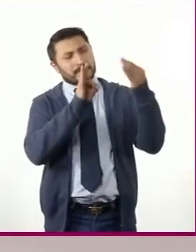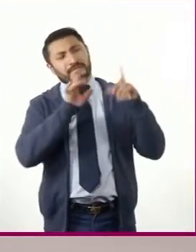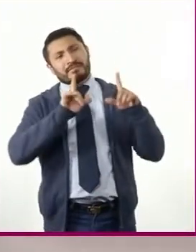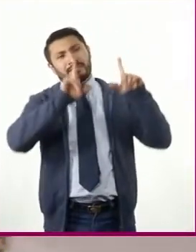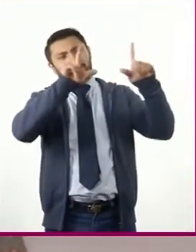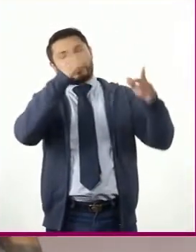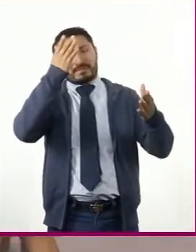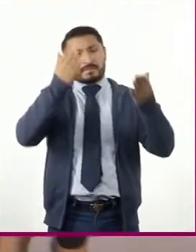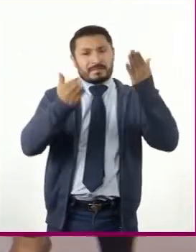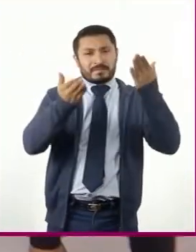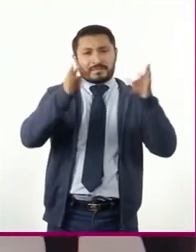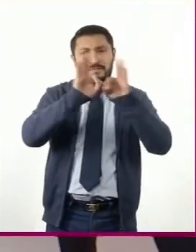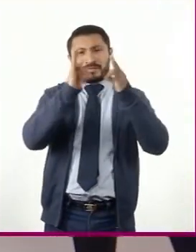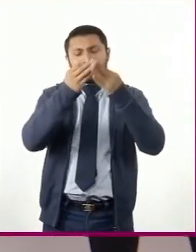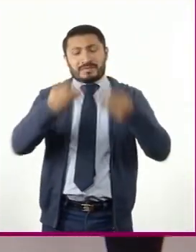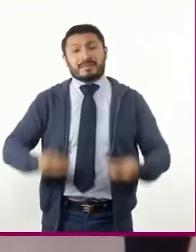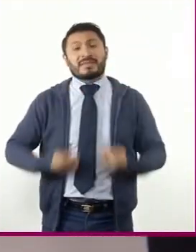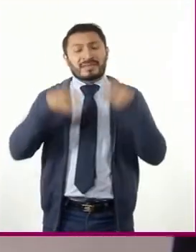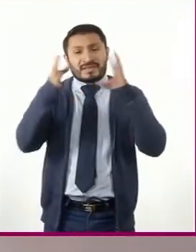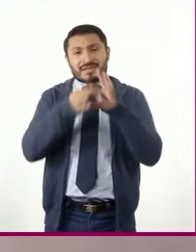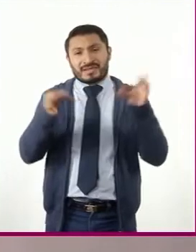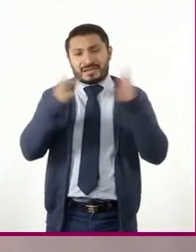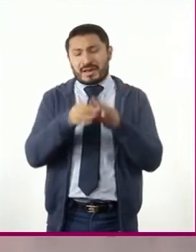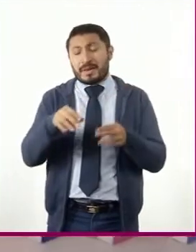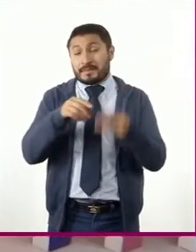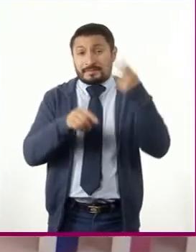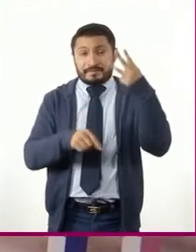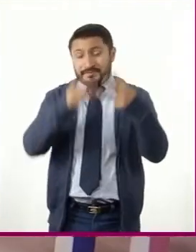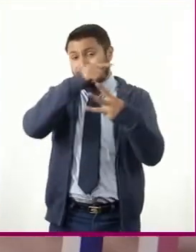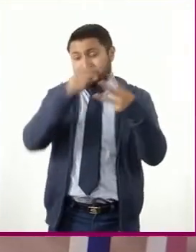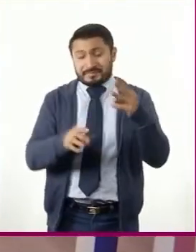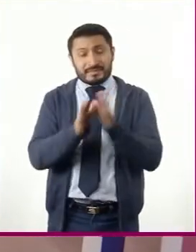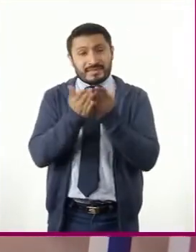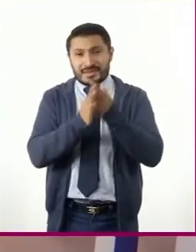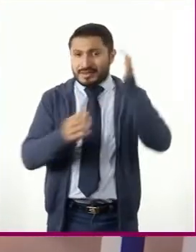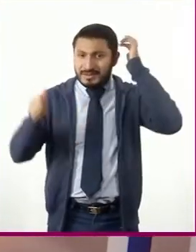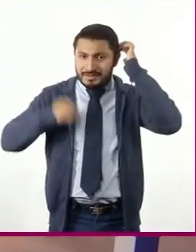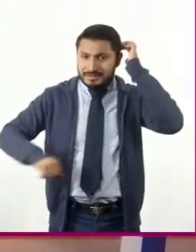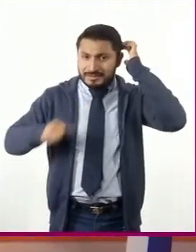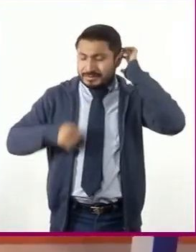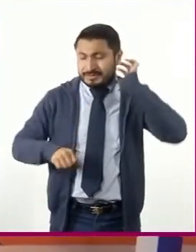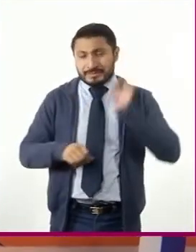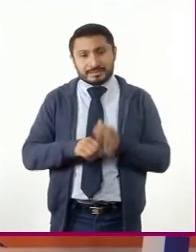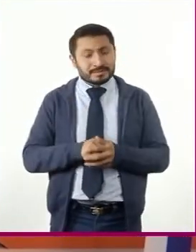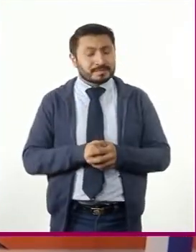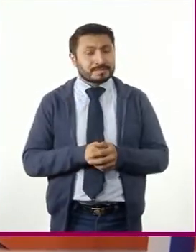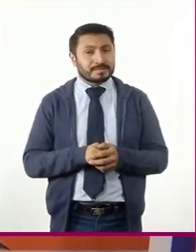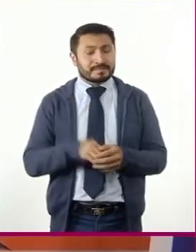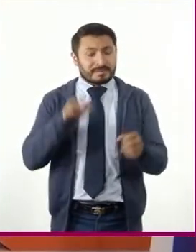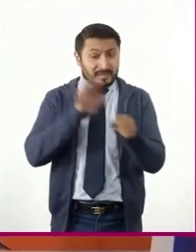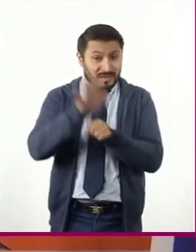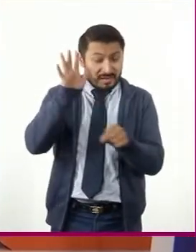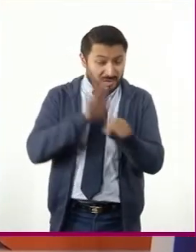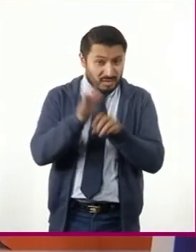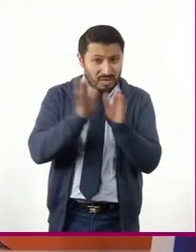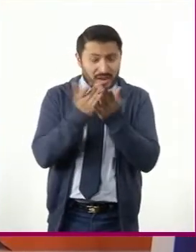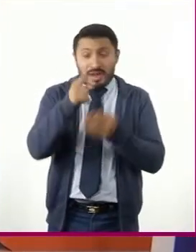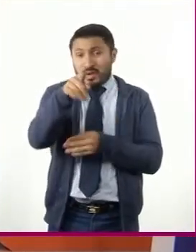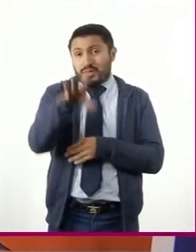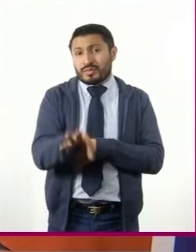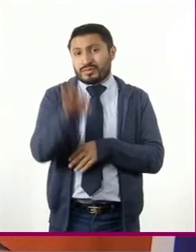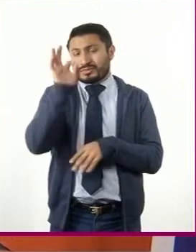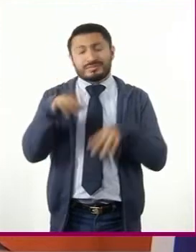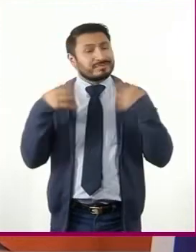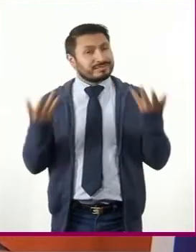los modos de vida que se describen en al menos 3 obras de la literatura del Renacimiento. ¿Cuáles obras elegiría para ello?